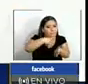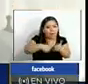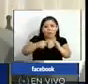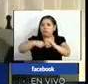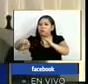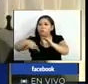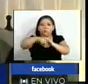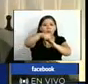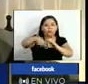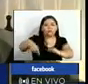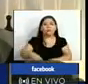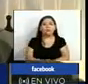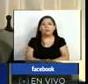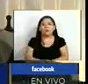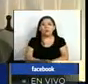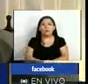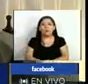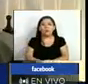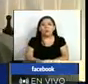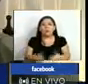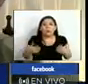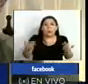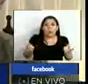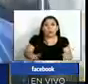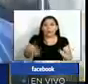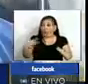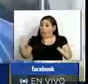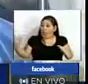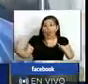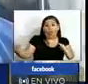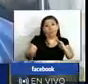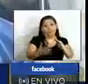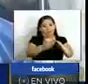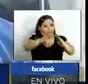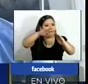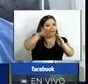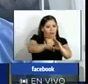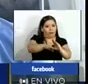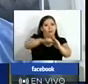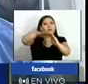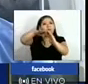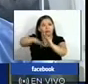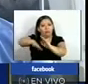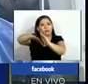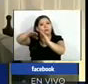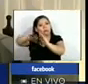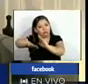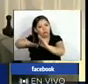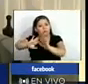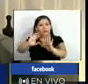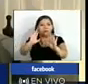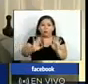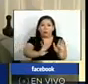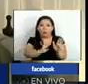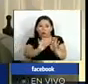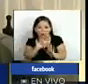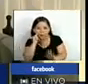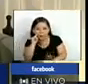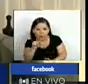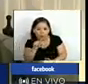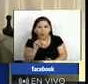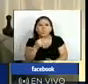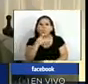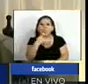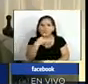personas. Estábamos todos prudencialmente adentro. Y luego se comenzó a dar algo que era muy importante, a priorizar